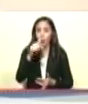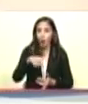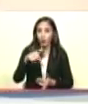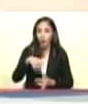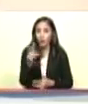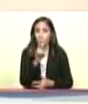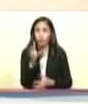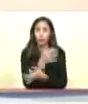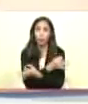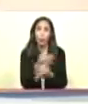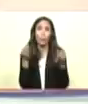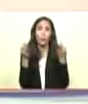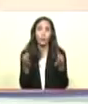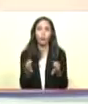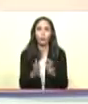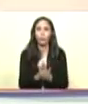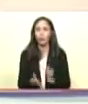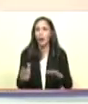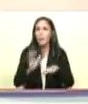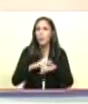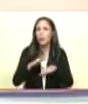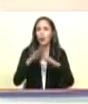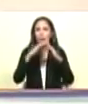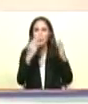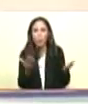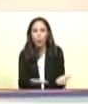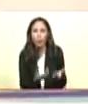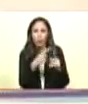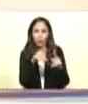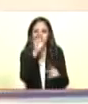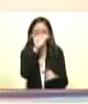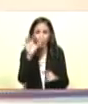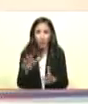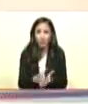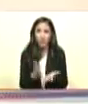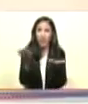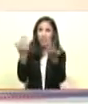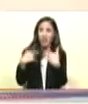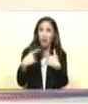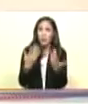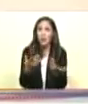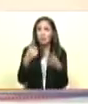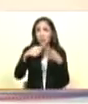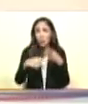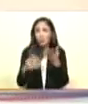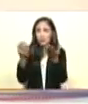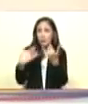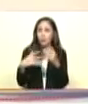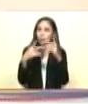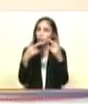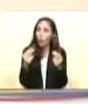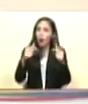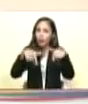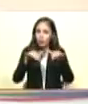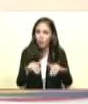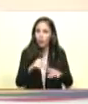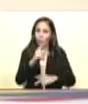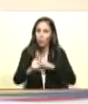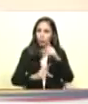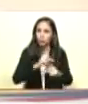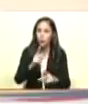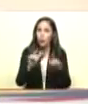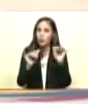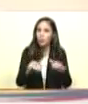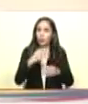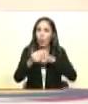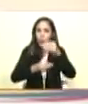nada al resto del mundo. Yo por eso anuncio que le he dado las instrucciones y he aprobado los